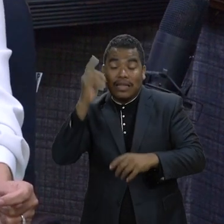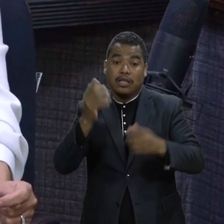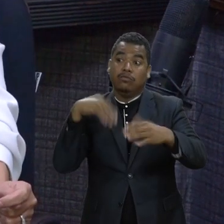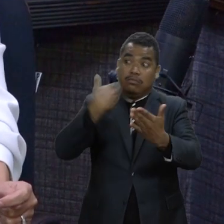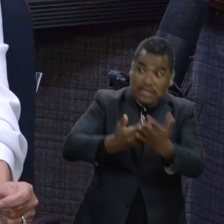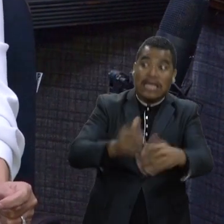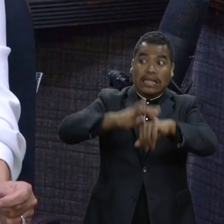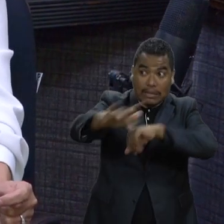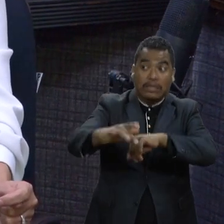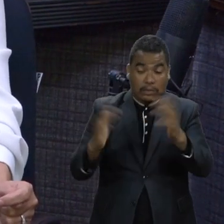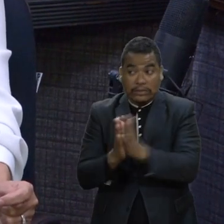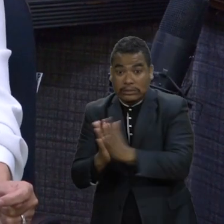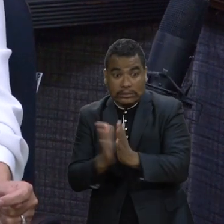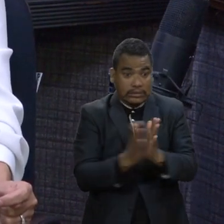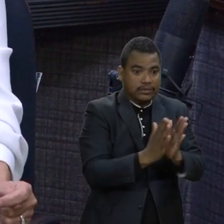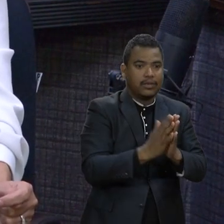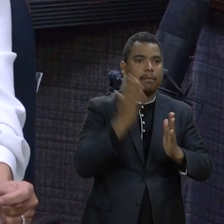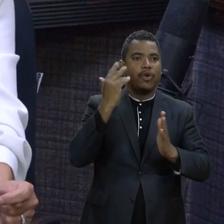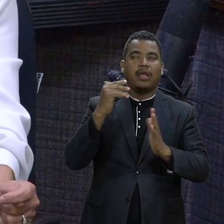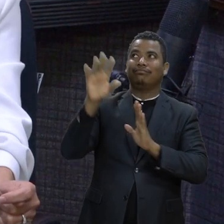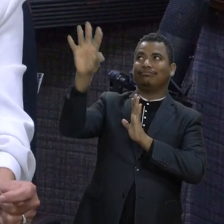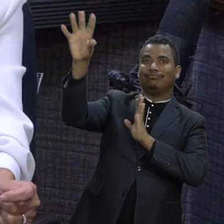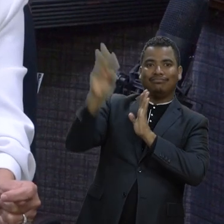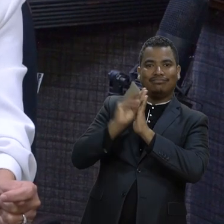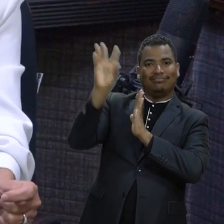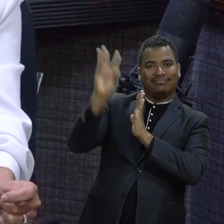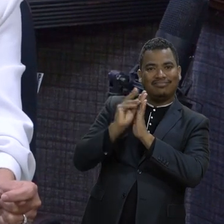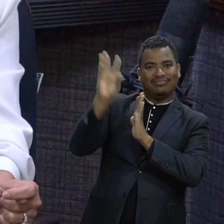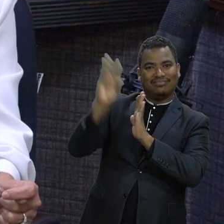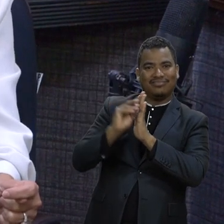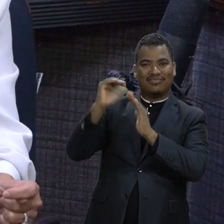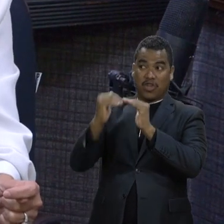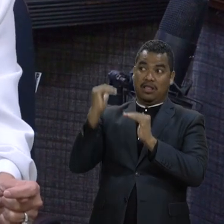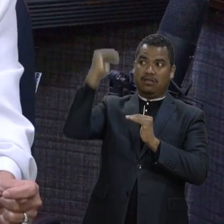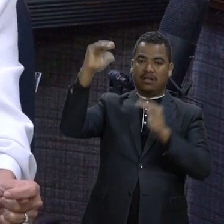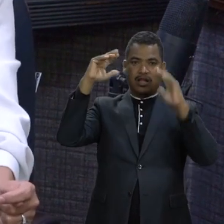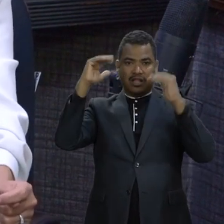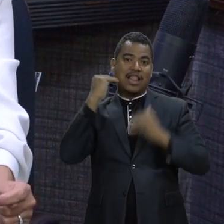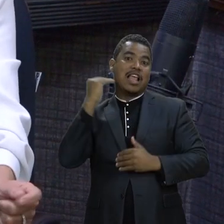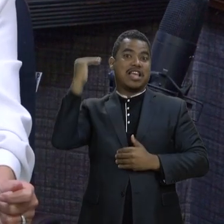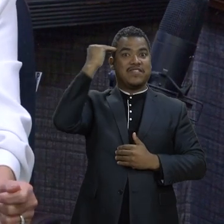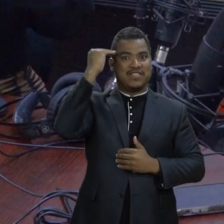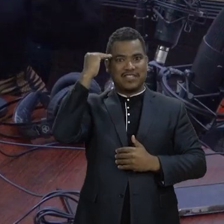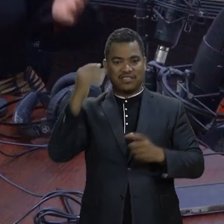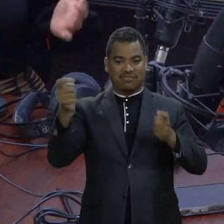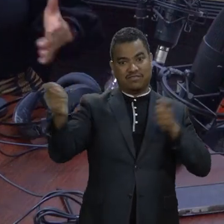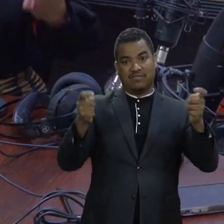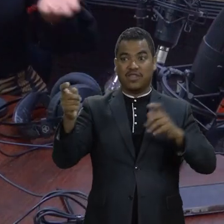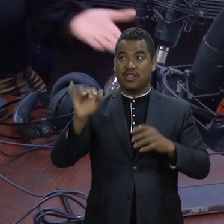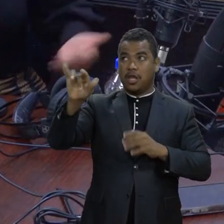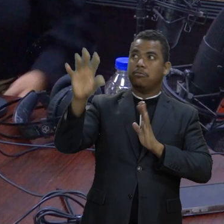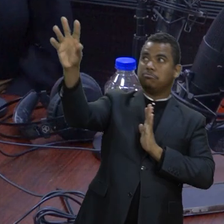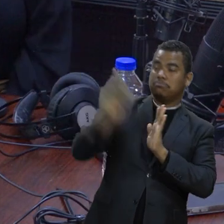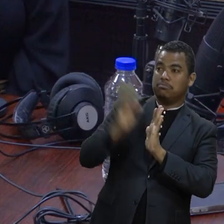yo me la meto a mí, porque yo también lo hago. Claro, claro. Y eso también cunde, también eso tiene su importancia. No, y se ven los resultados, o sea,